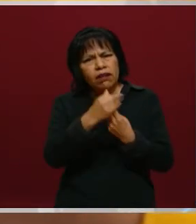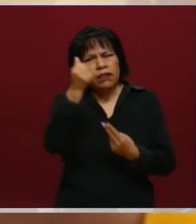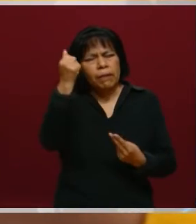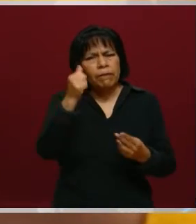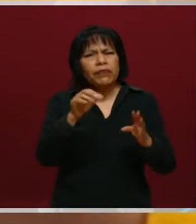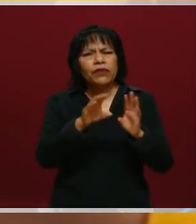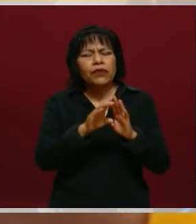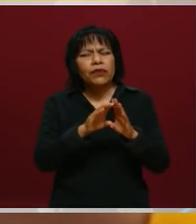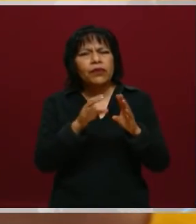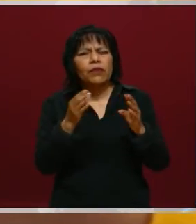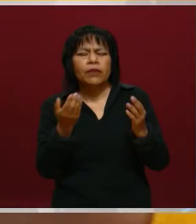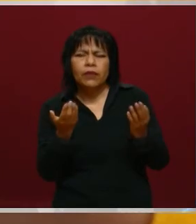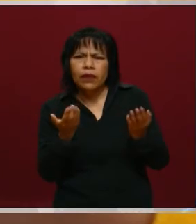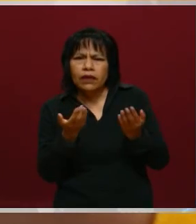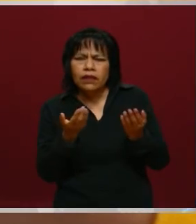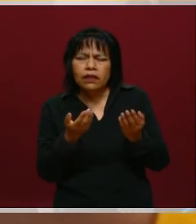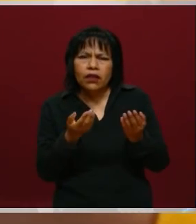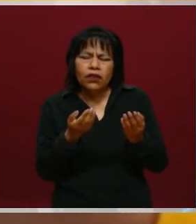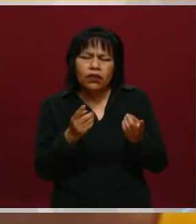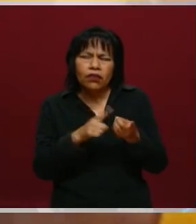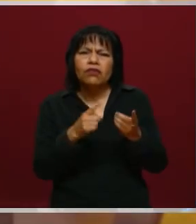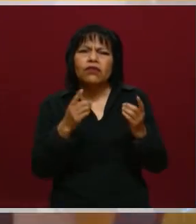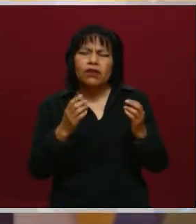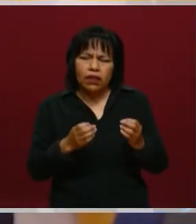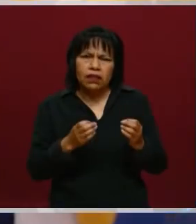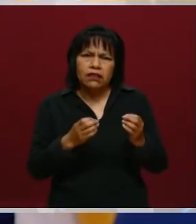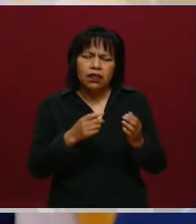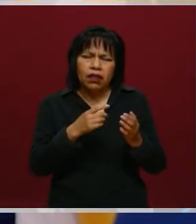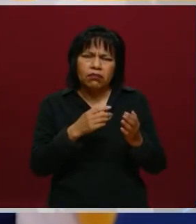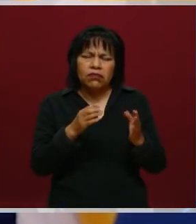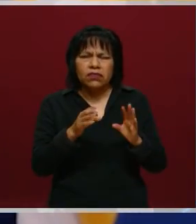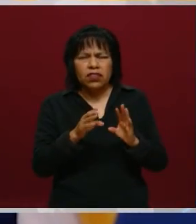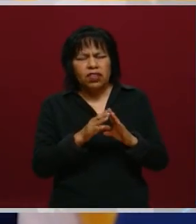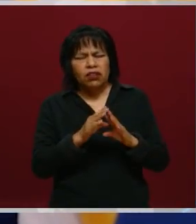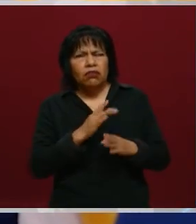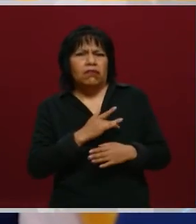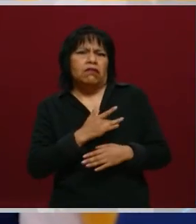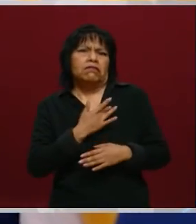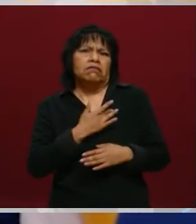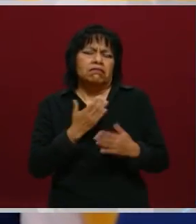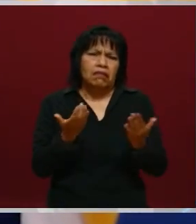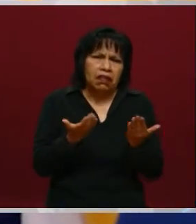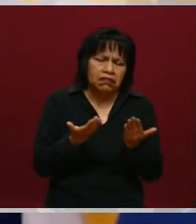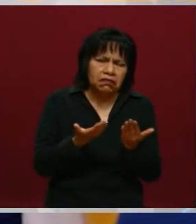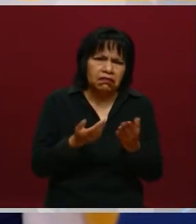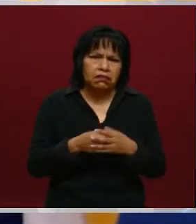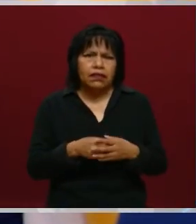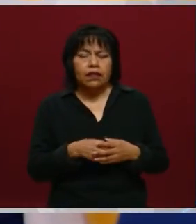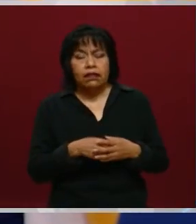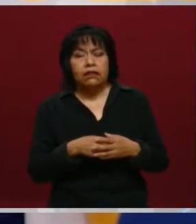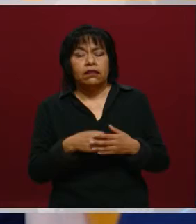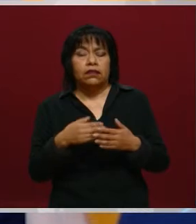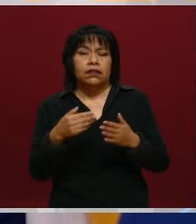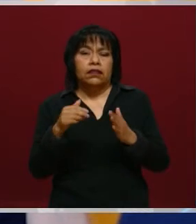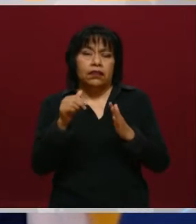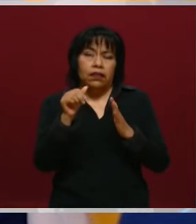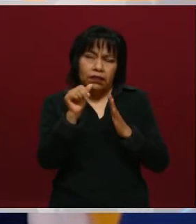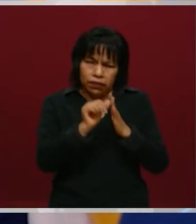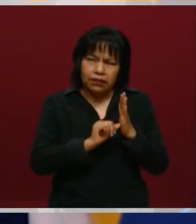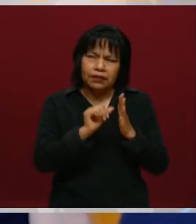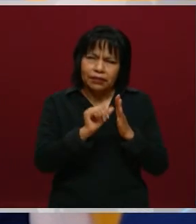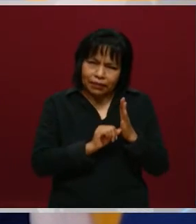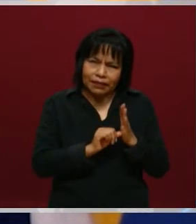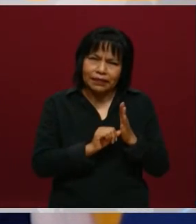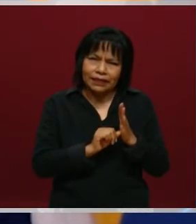haciendo y dónde estamos y cómo lo estamos también haciendo los meses pasados cambiaron nuestras